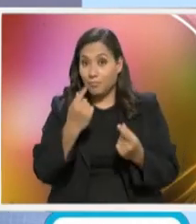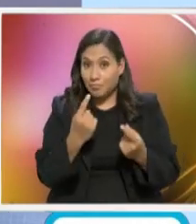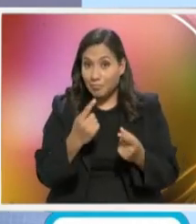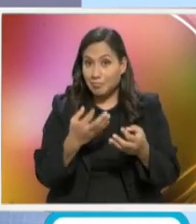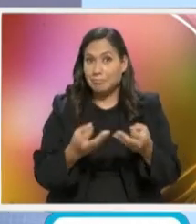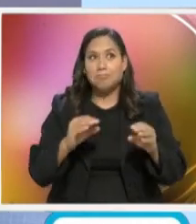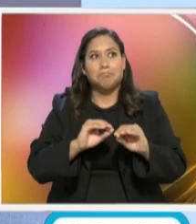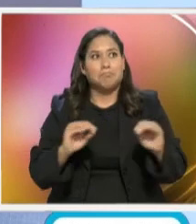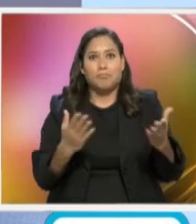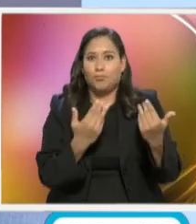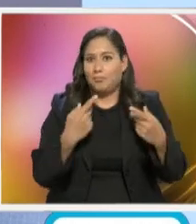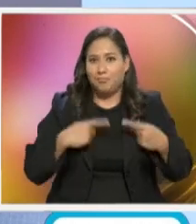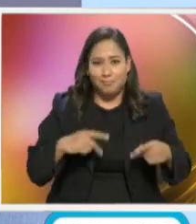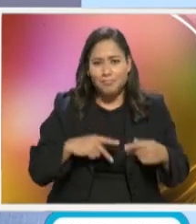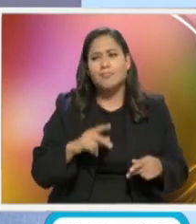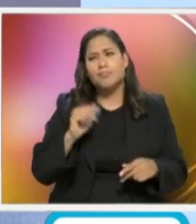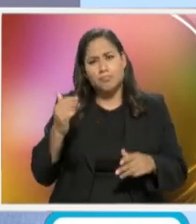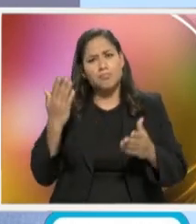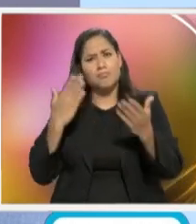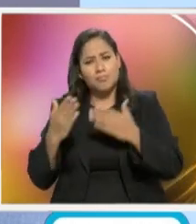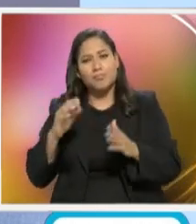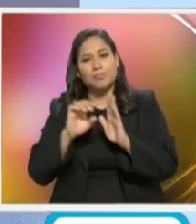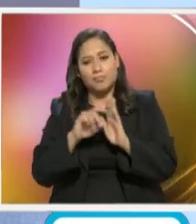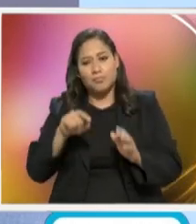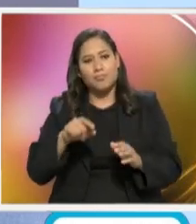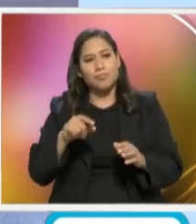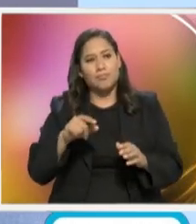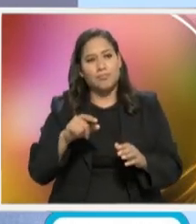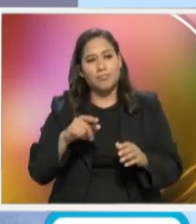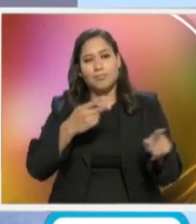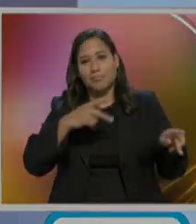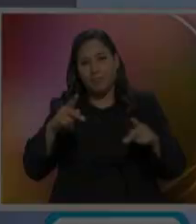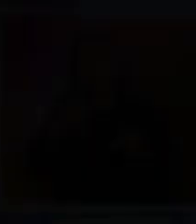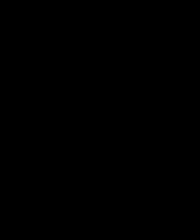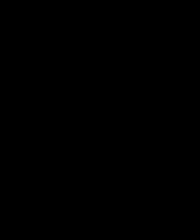desiertas y otras, bueno, con gran éxito como es nuestra playa de Cancún.